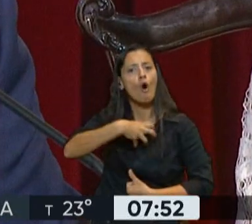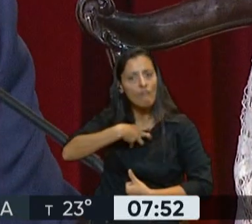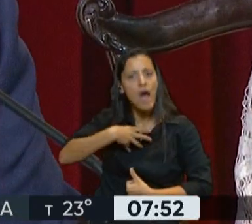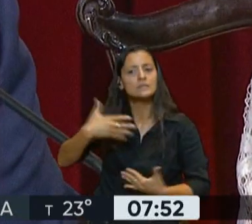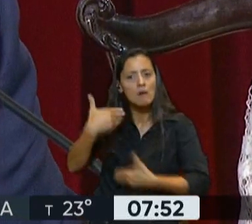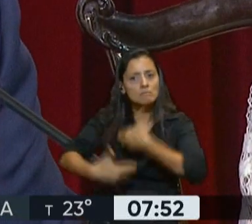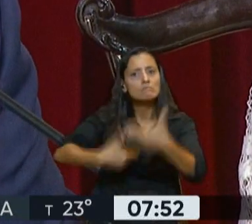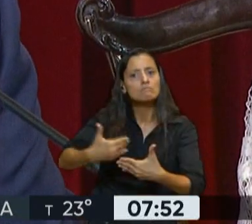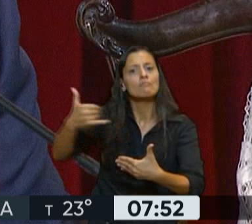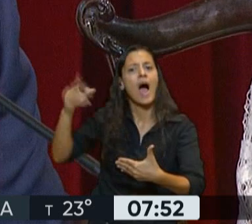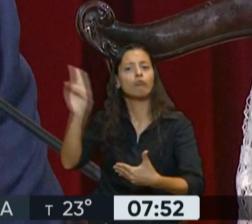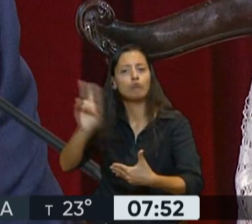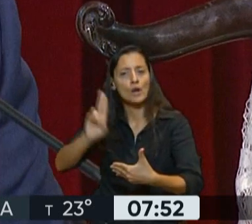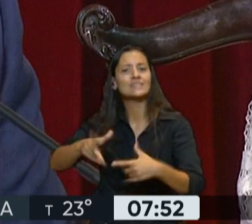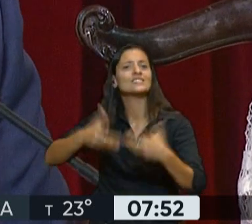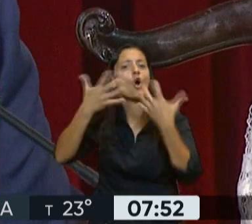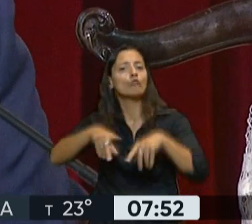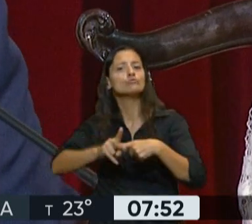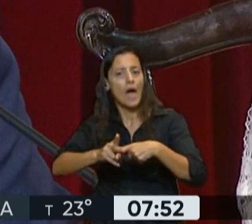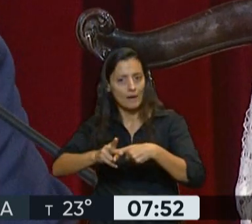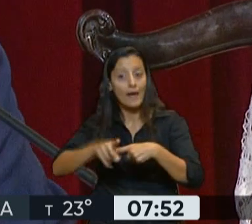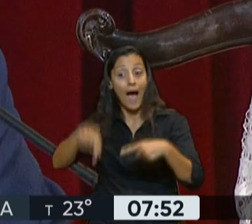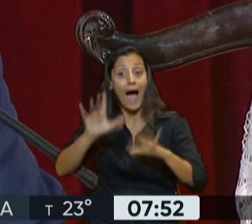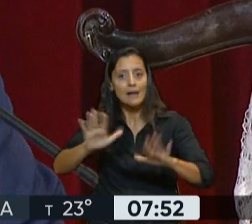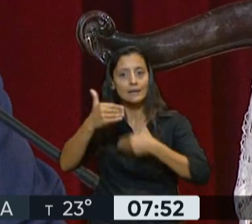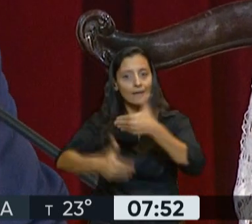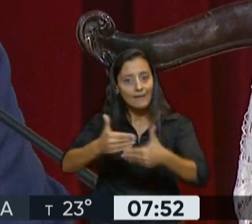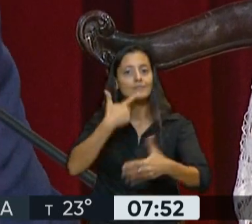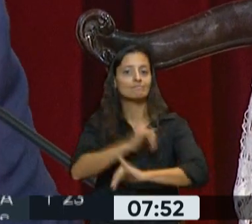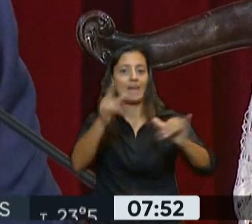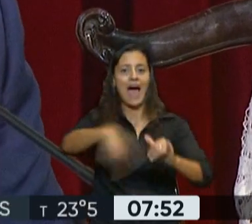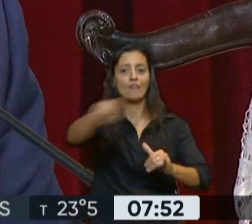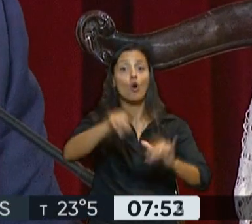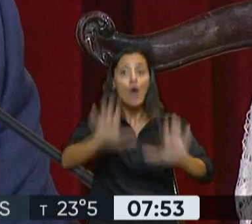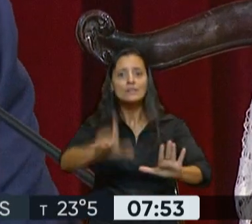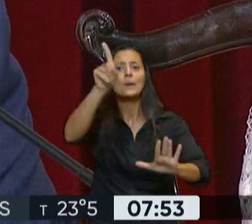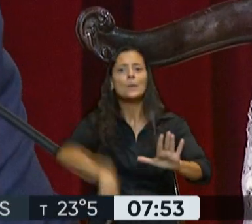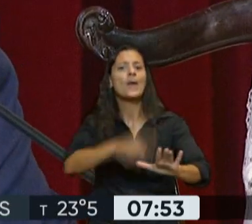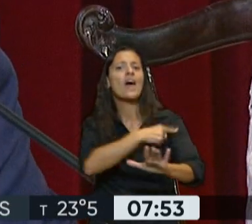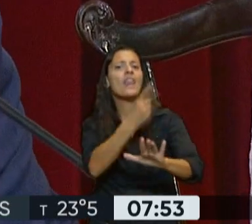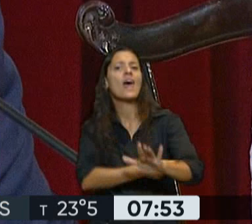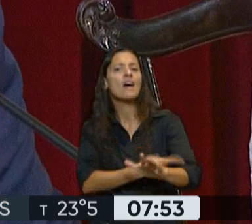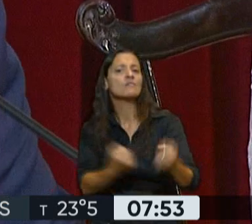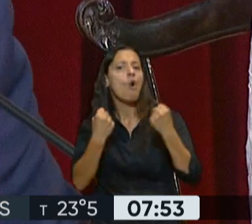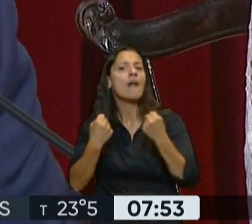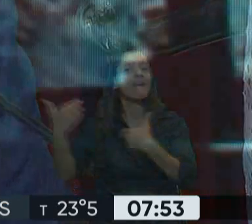tendremos la autorización técnica correspondiente. Con ello también fortaleceremos la estabilidad cambiaria.